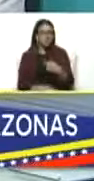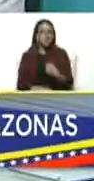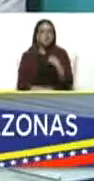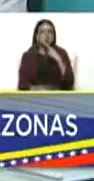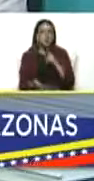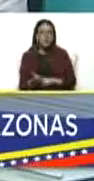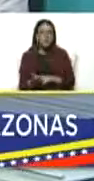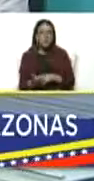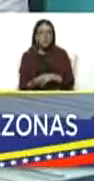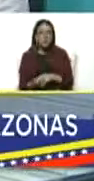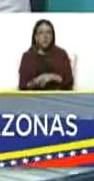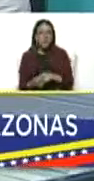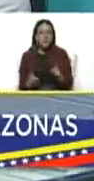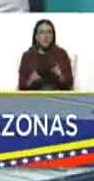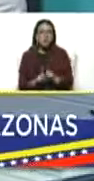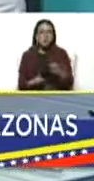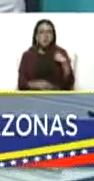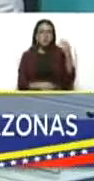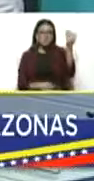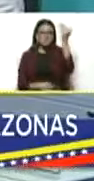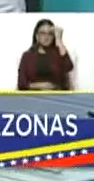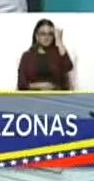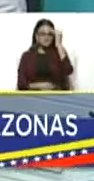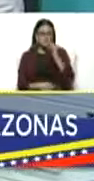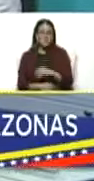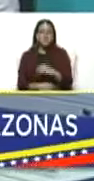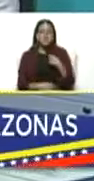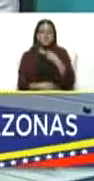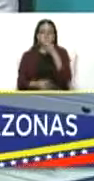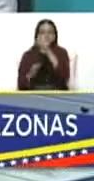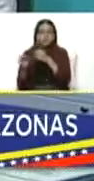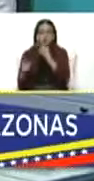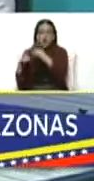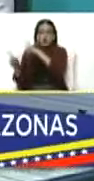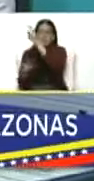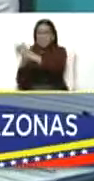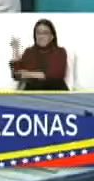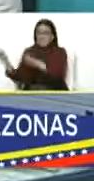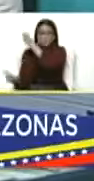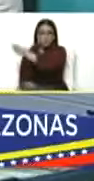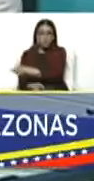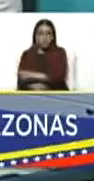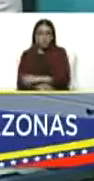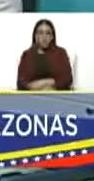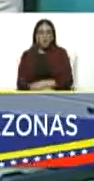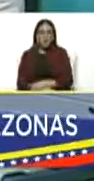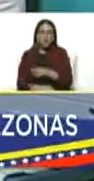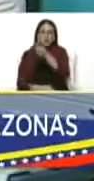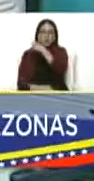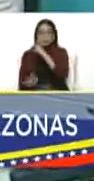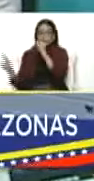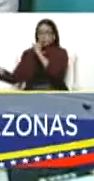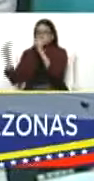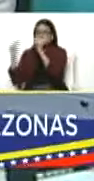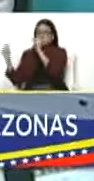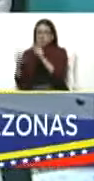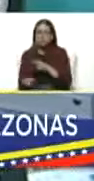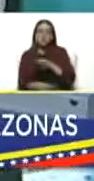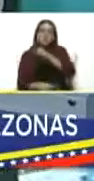convencido, y se lo he dicho a la doctora, profesora y científica Gabriela Jiménez. Nosotros tenemos que